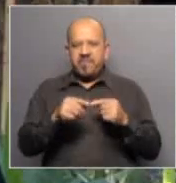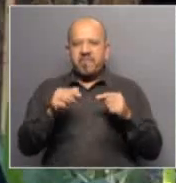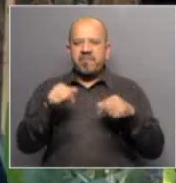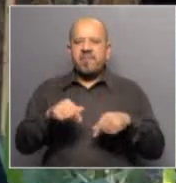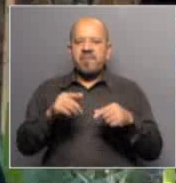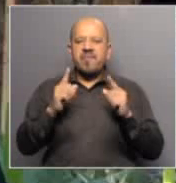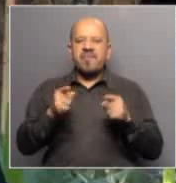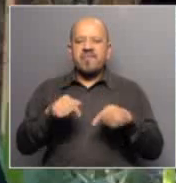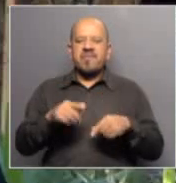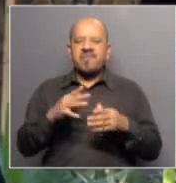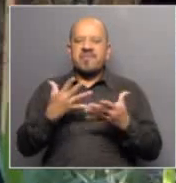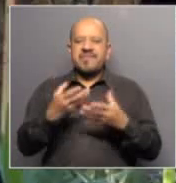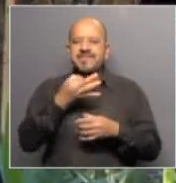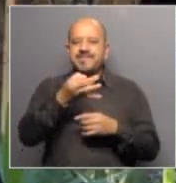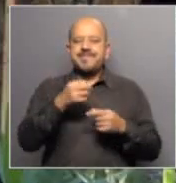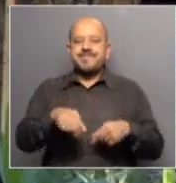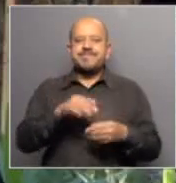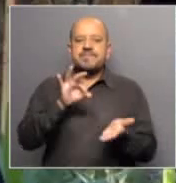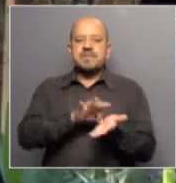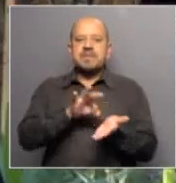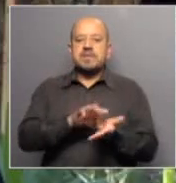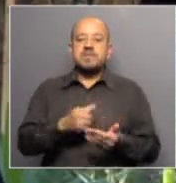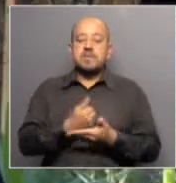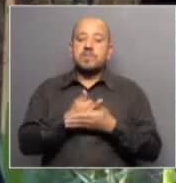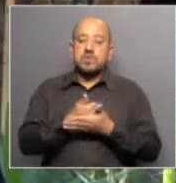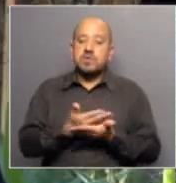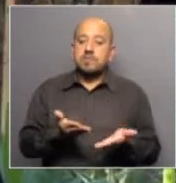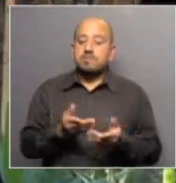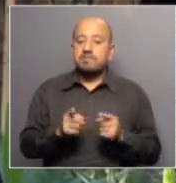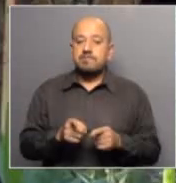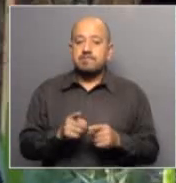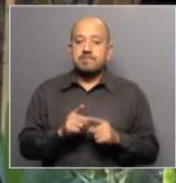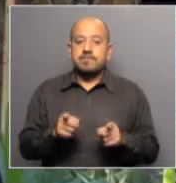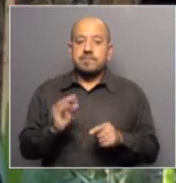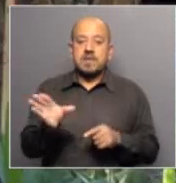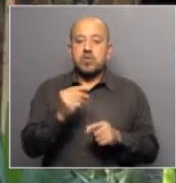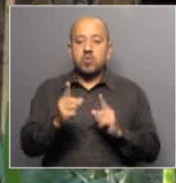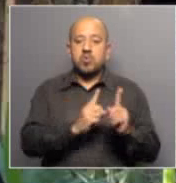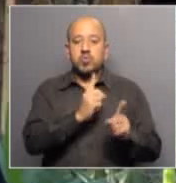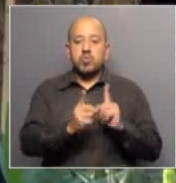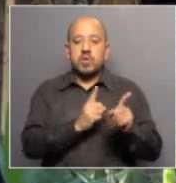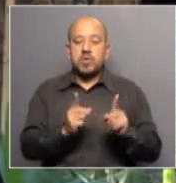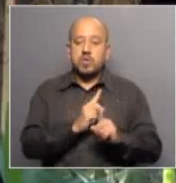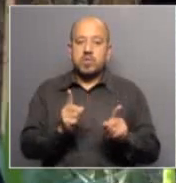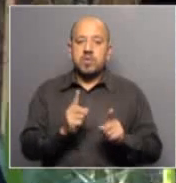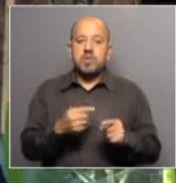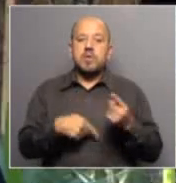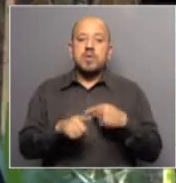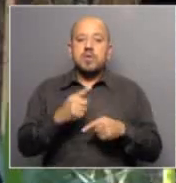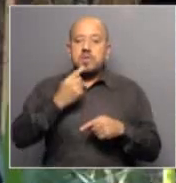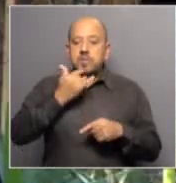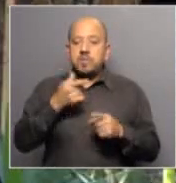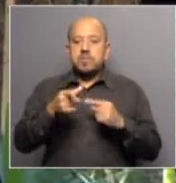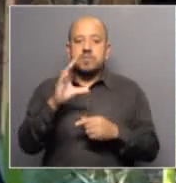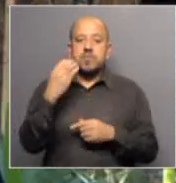Esto también está queriendo decir que el sistema no se ha podido desplegar del todo y que no le ha llegado a todos los usuarios. Sin embargo, por ejemplo,